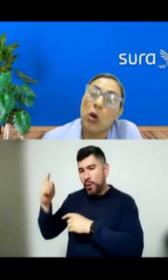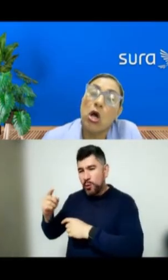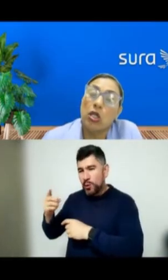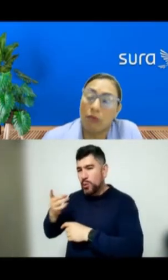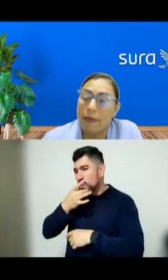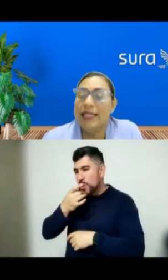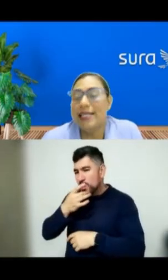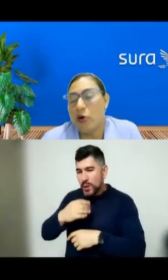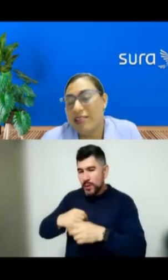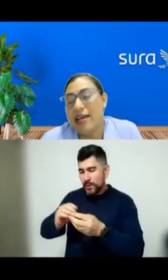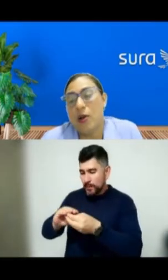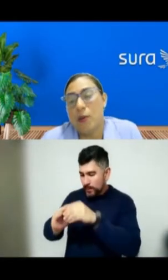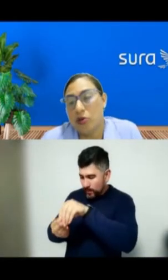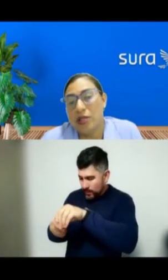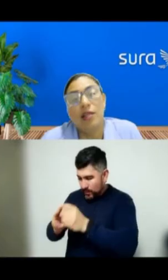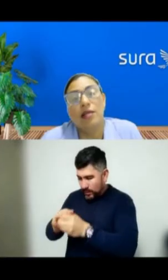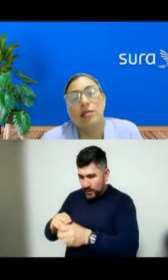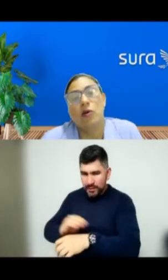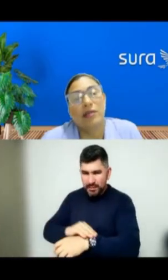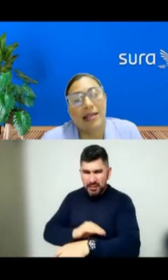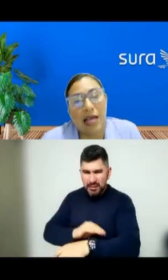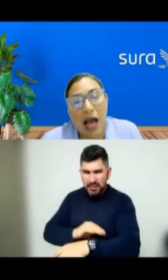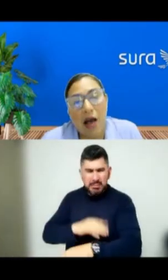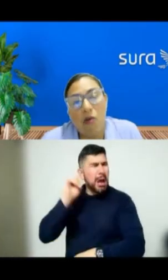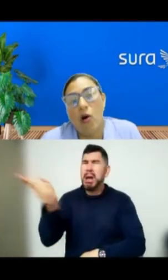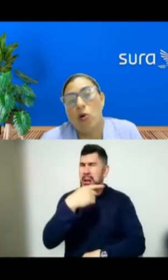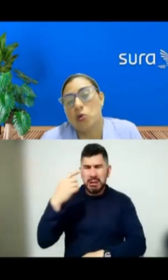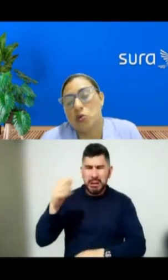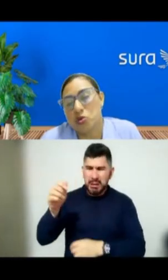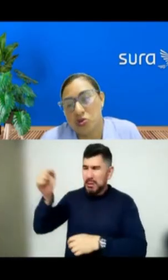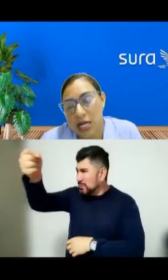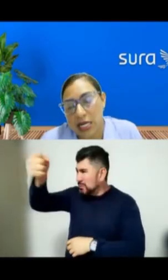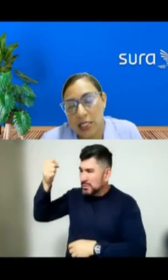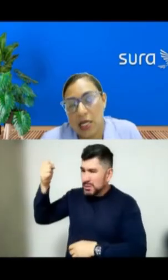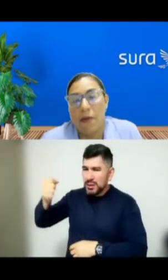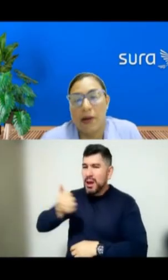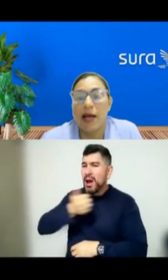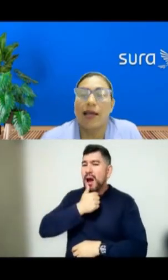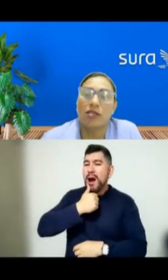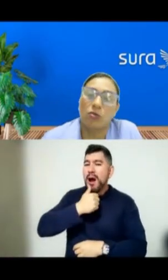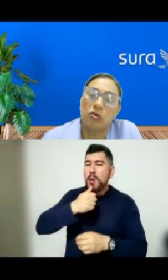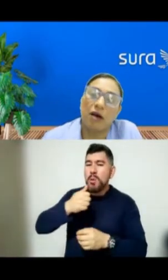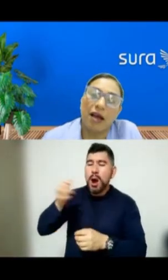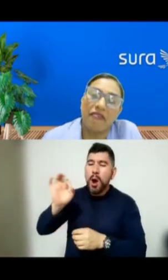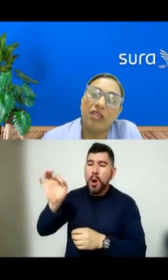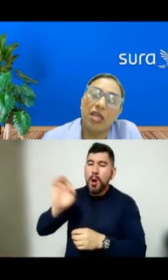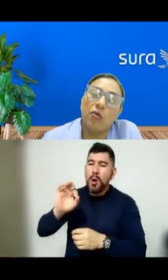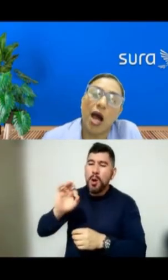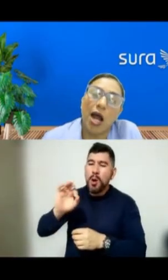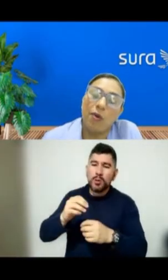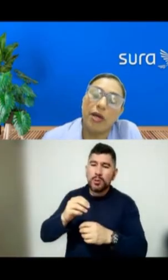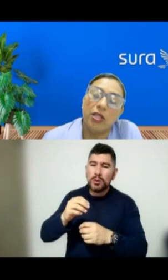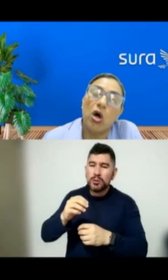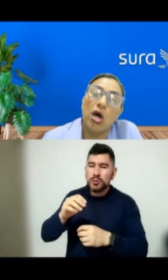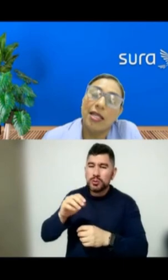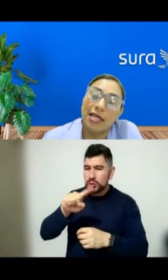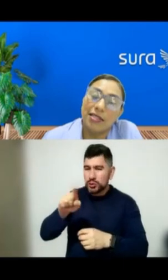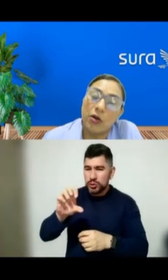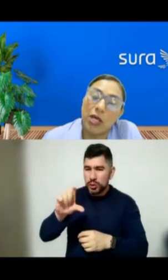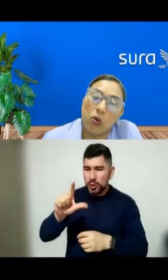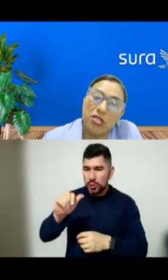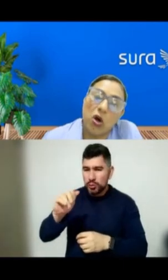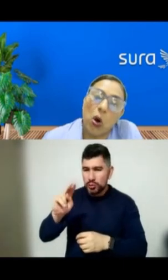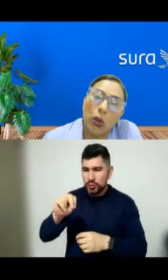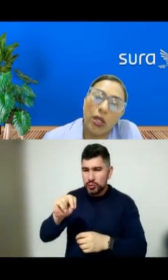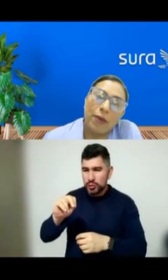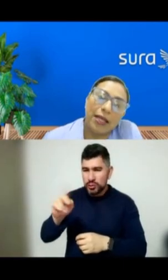manejamos eso, pero normalmente ya hoy en día en los botiquines lo que está es agua o solución salina, ¿verdad? Que son mucho más efectivos al momento